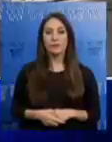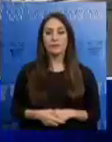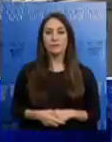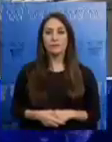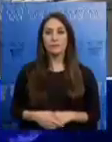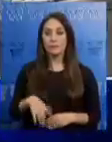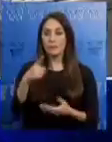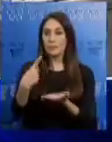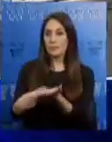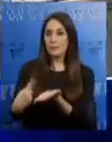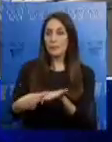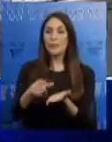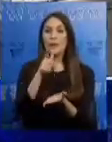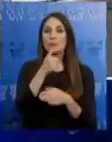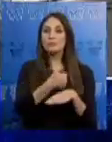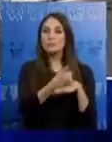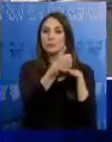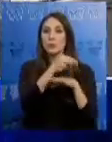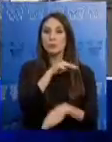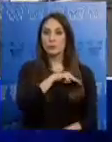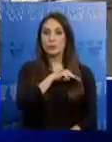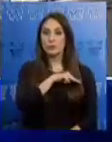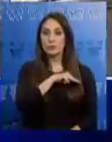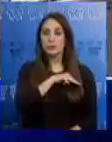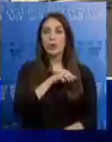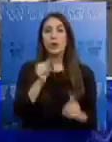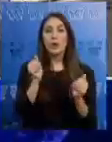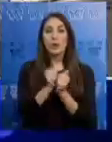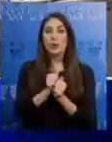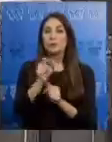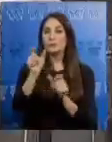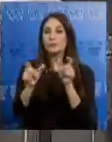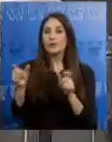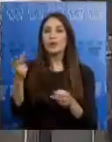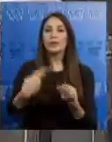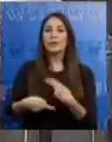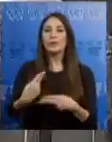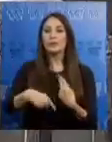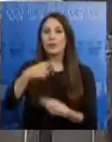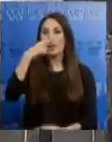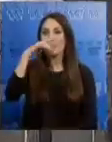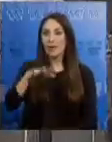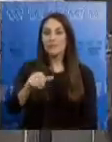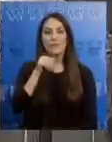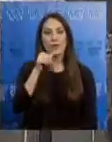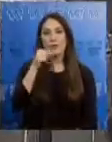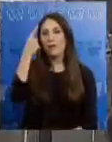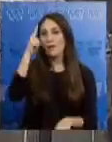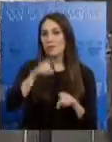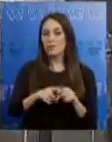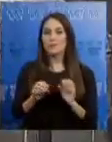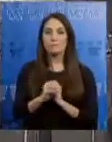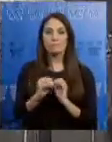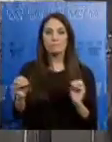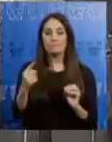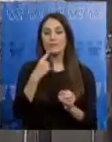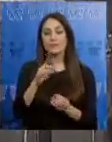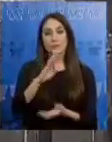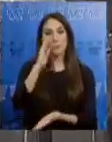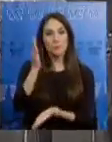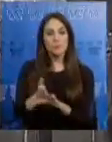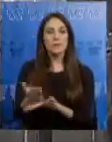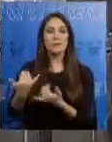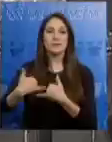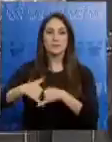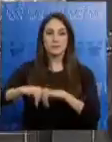Tras la reunión que mantuvieron autoridades municipales con representantes de los distribuidores de gas a domicilio, no se llegó a ningún acuerdo, por lo que la suspensión del servicio se